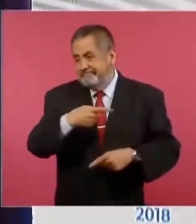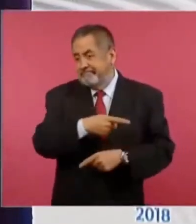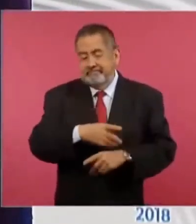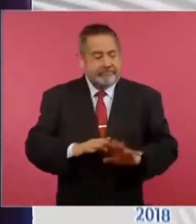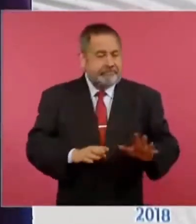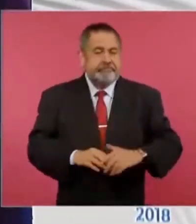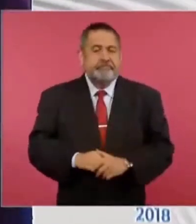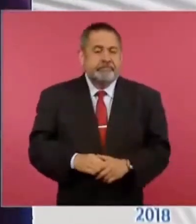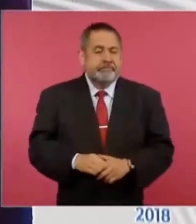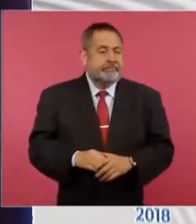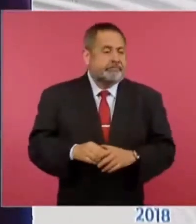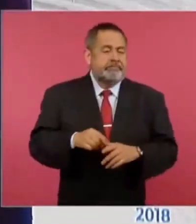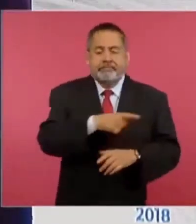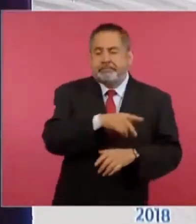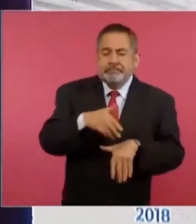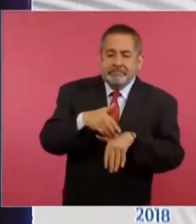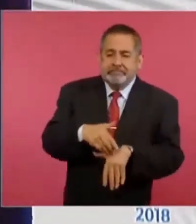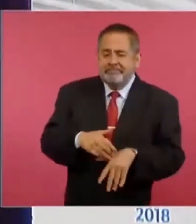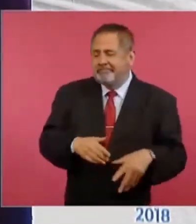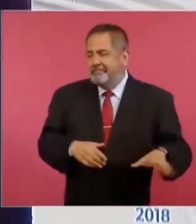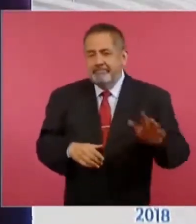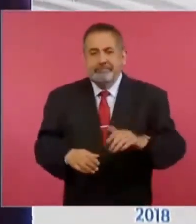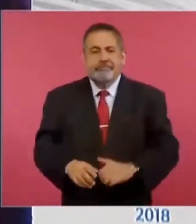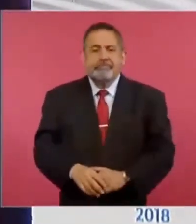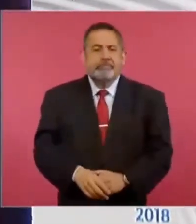de la prensa vendida o alquilada.